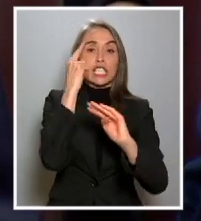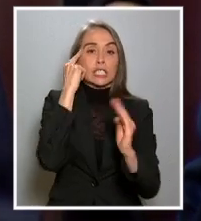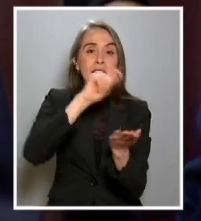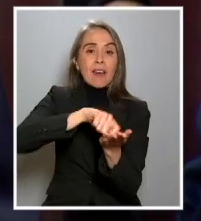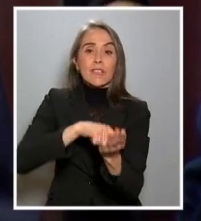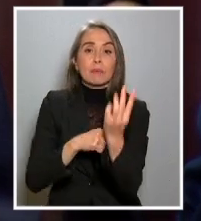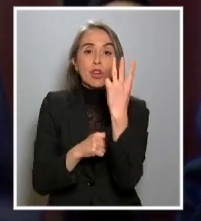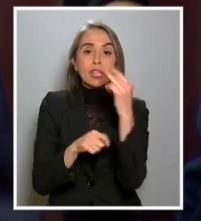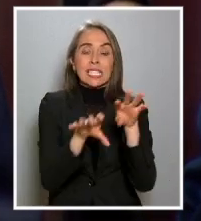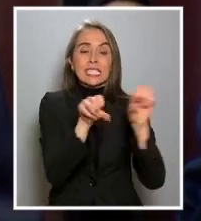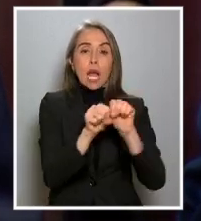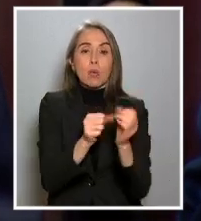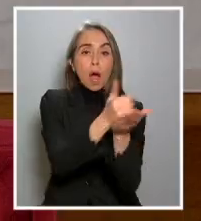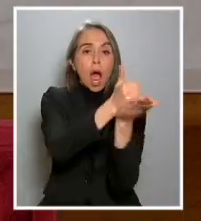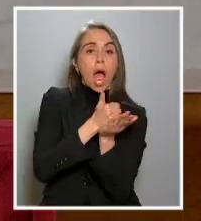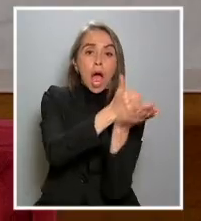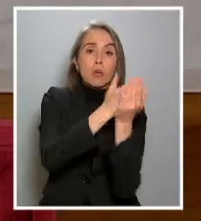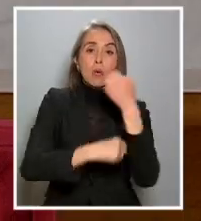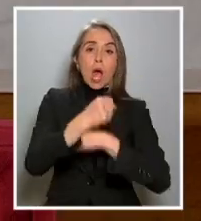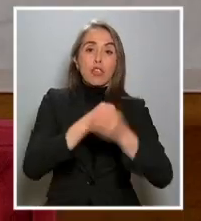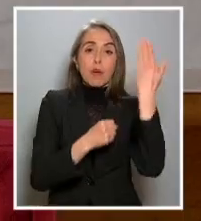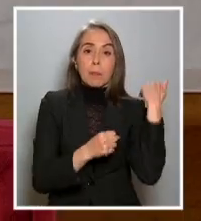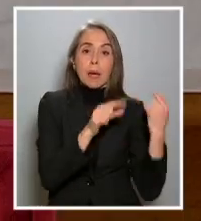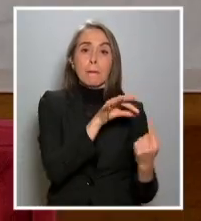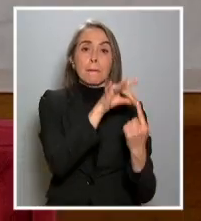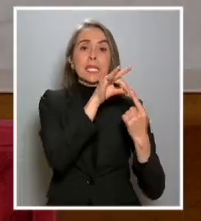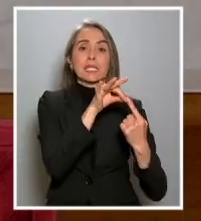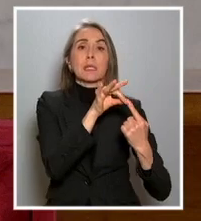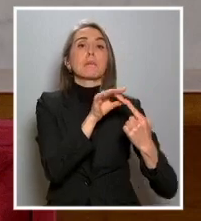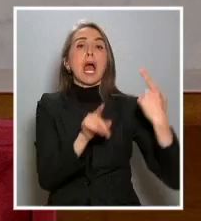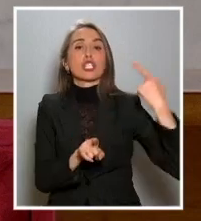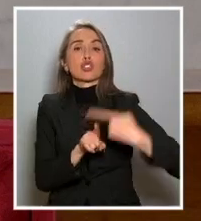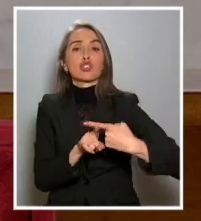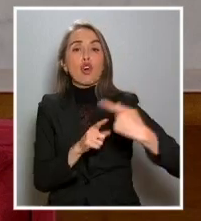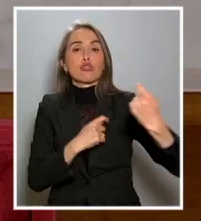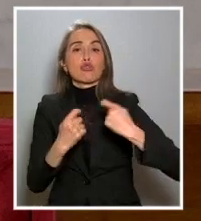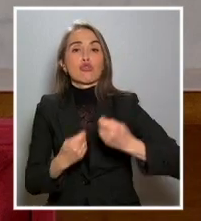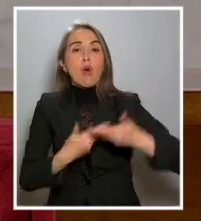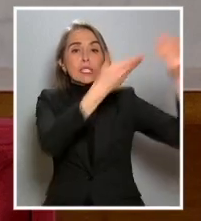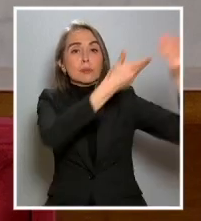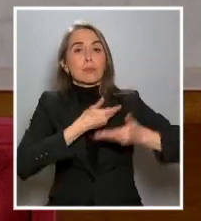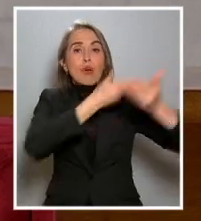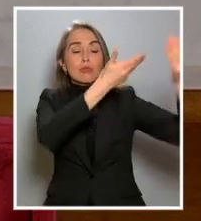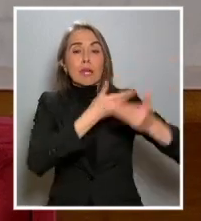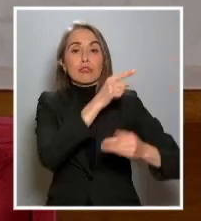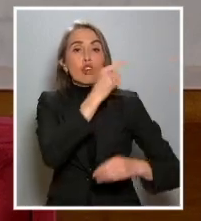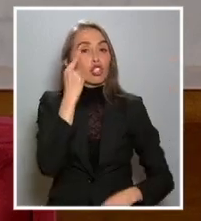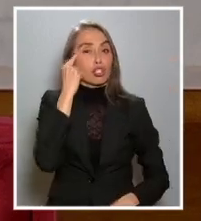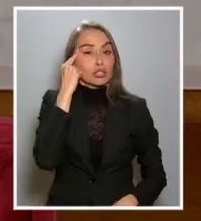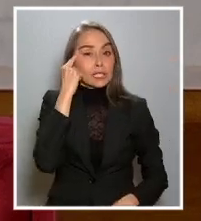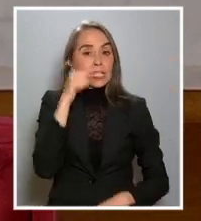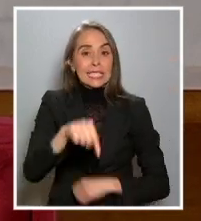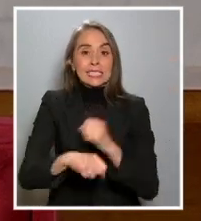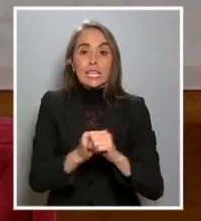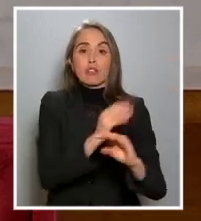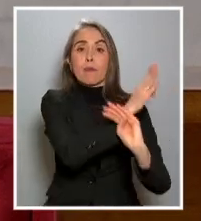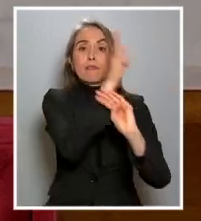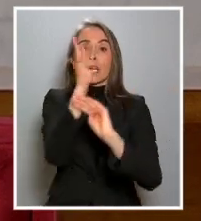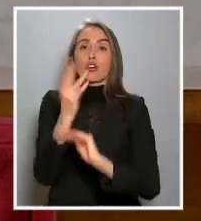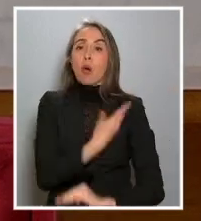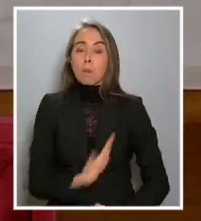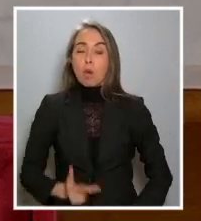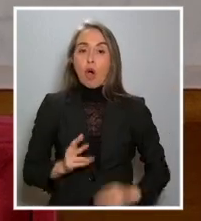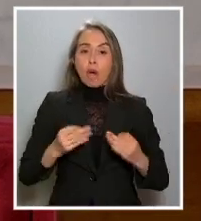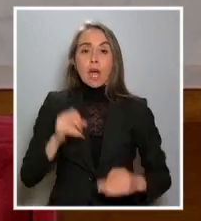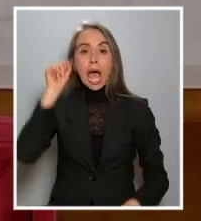firmamos 13 acuerdos de cooperación el año pasado y que hoy día es nuestro principal socio comercial. Y este año hemos programado giras oficiales a